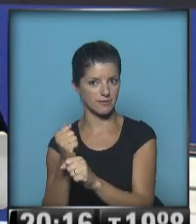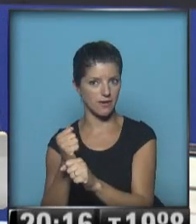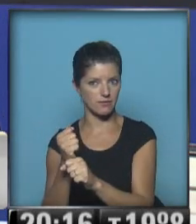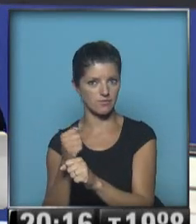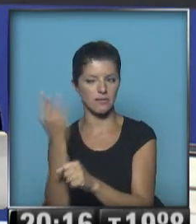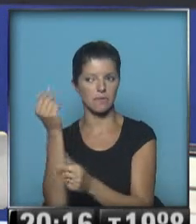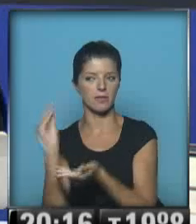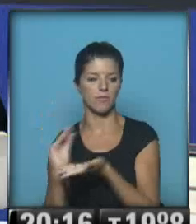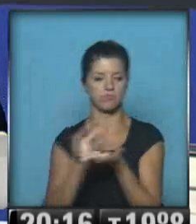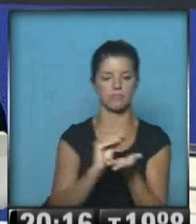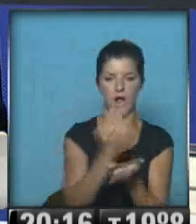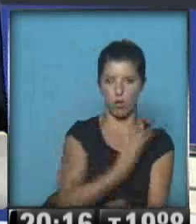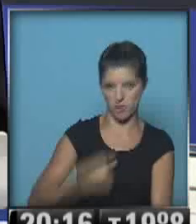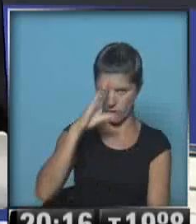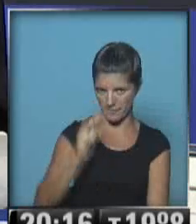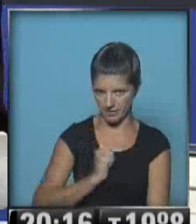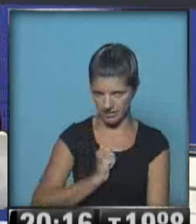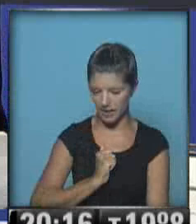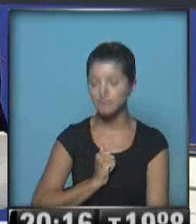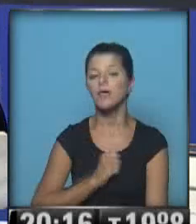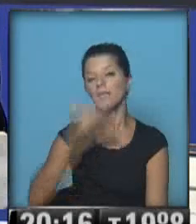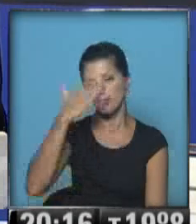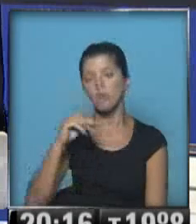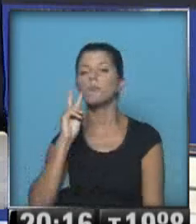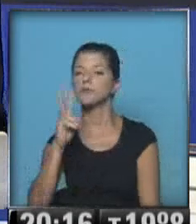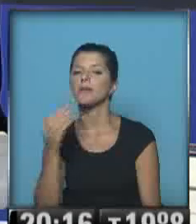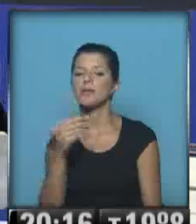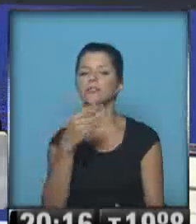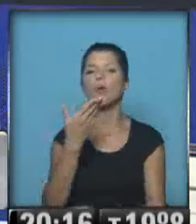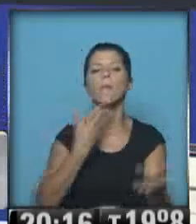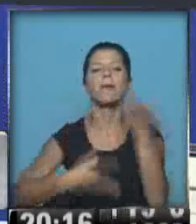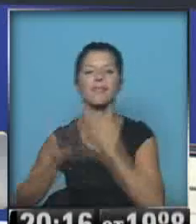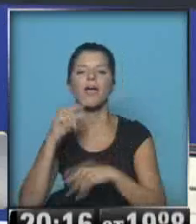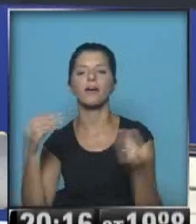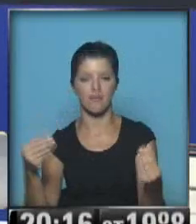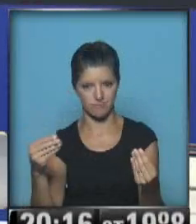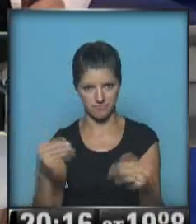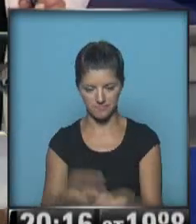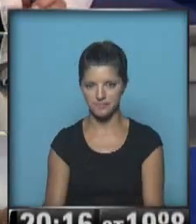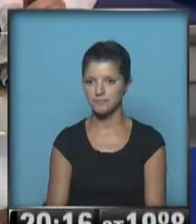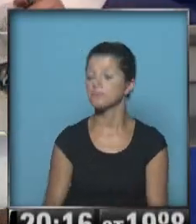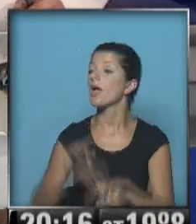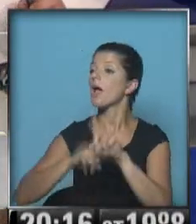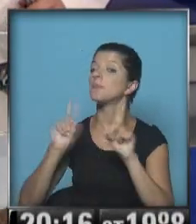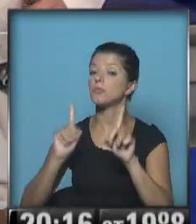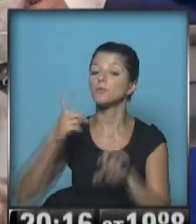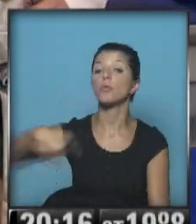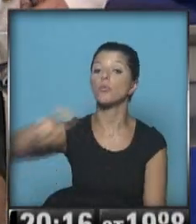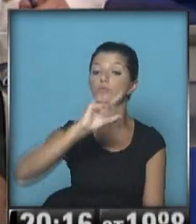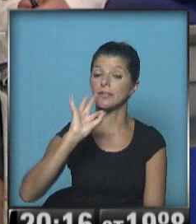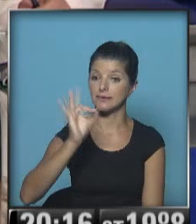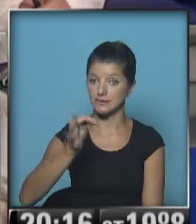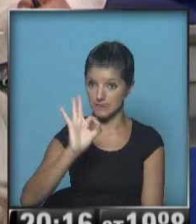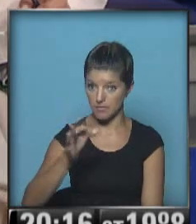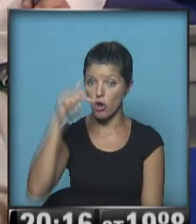plata para la dictadura después vamos a ver qué es lo que pedían a cambio esas empresas muy bien Mientras tanto saben ustedes que